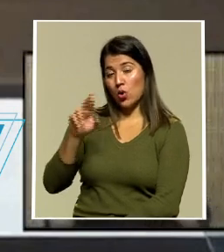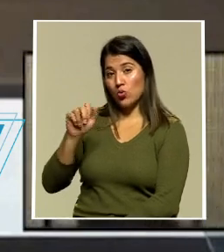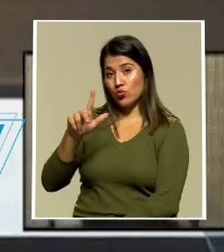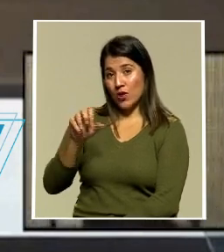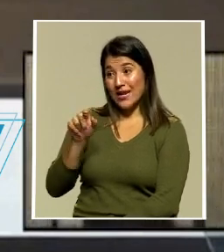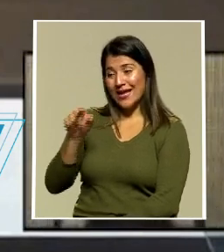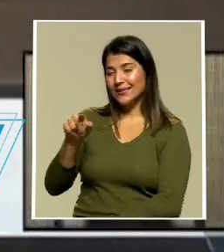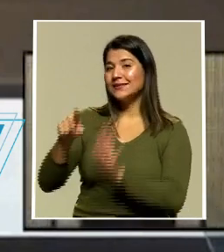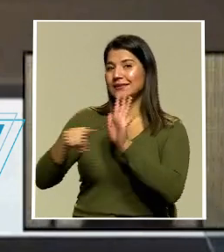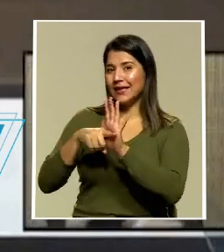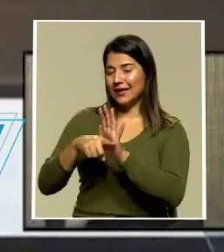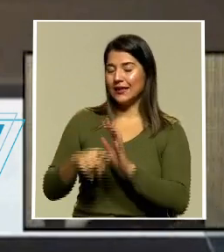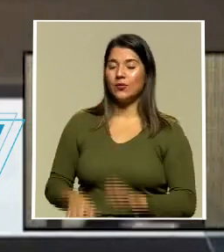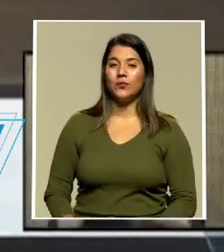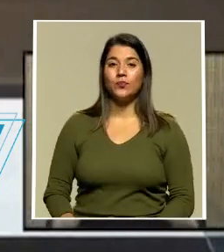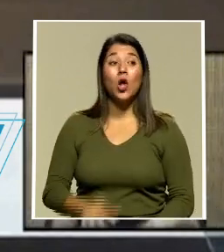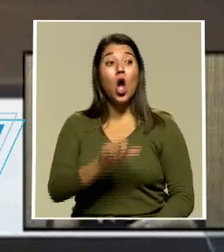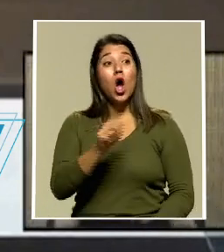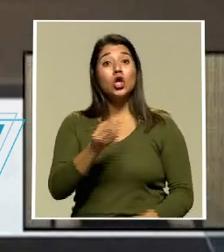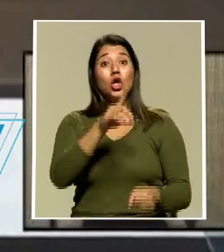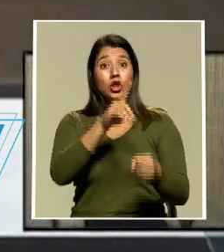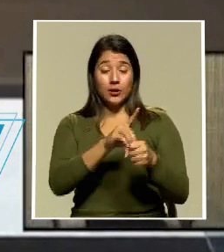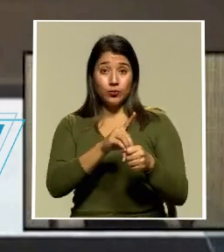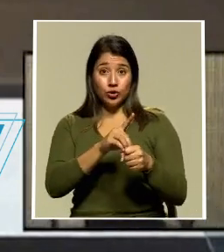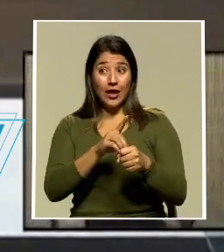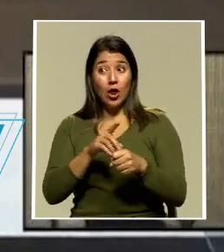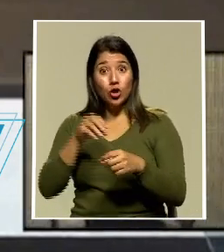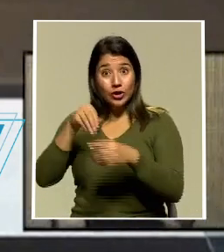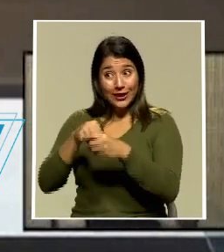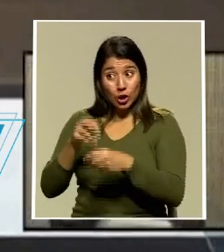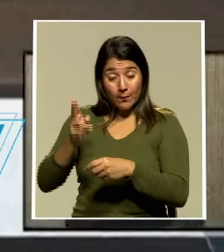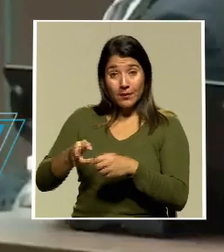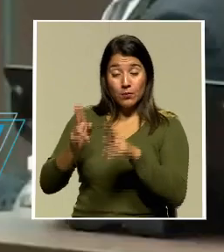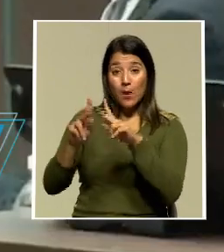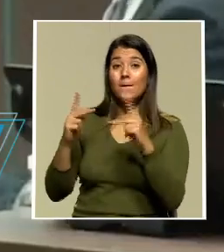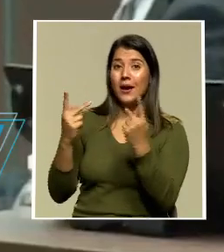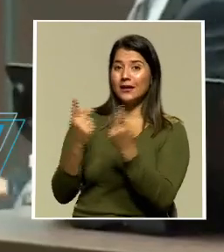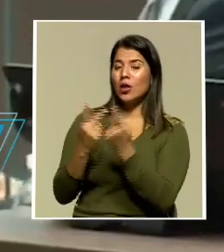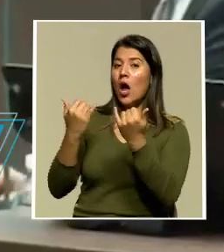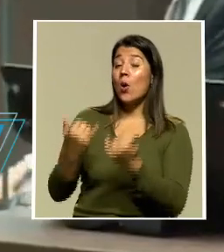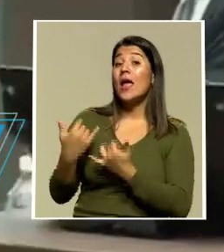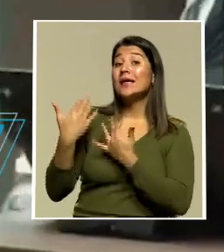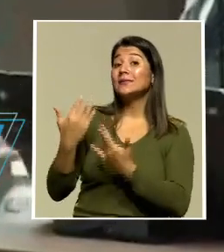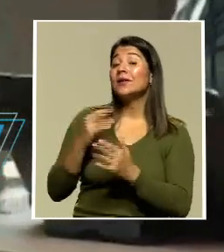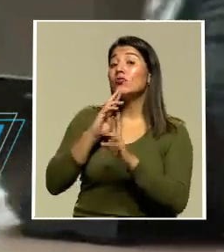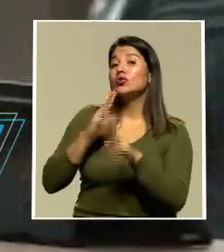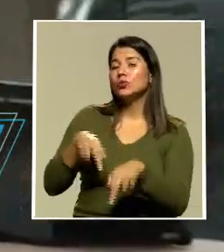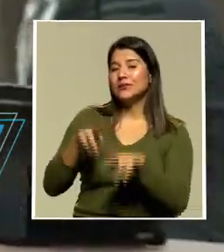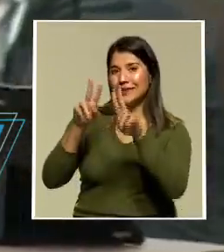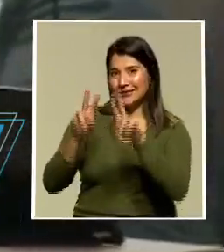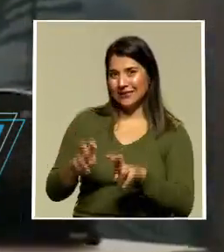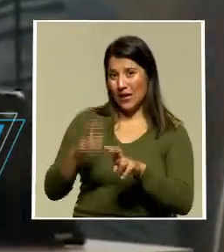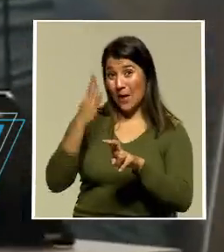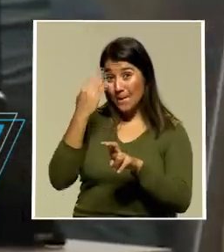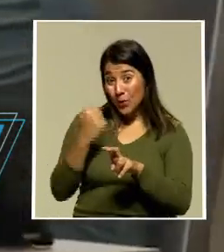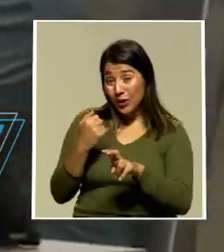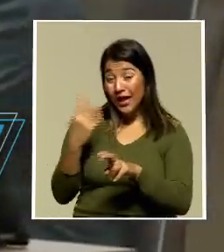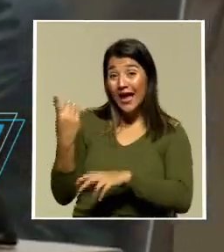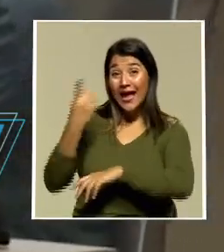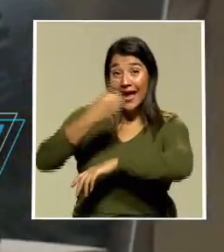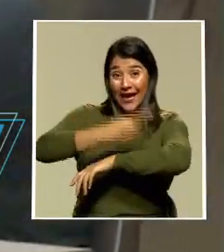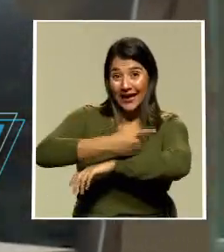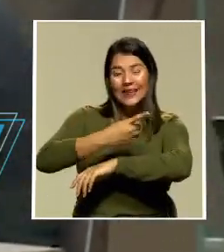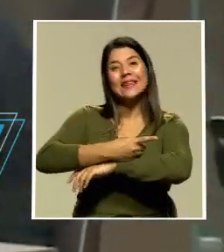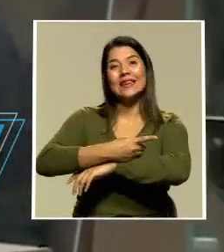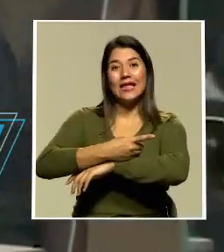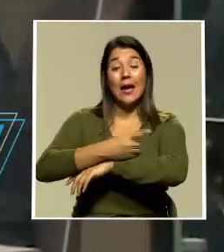su asesor de prensa. Otros legisladores de esta bancada están a la espera de los resultados, pues el día de la elección del